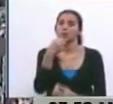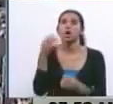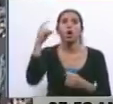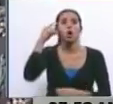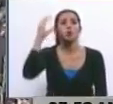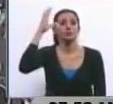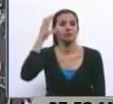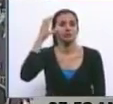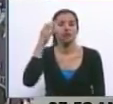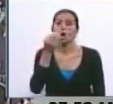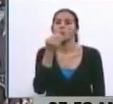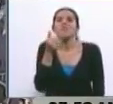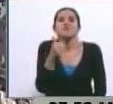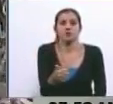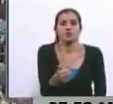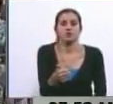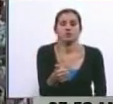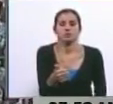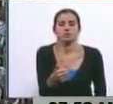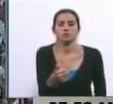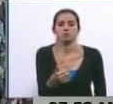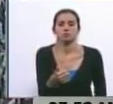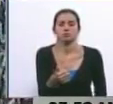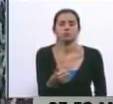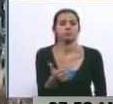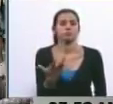debemos alimentarnos bien, tener